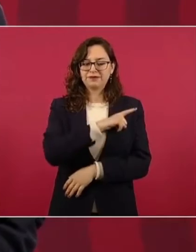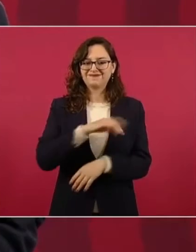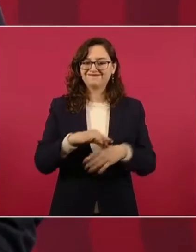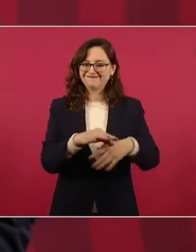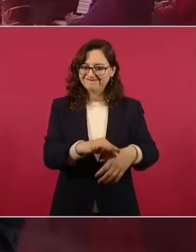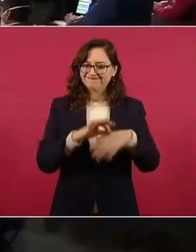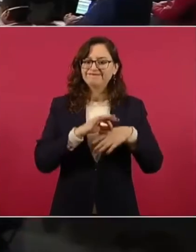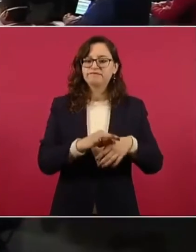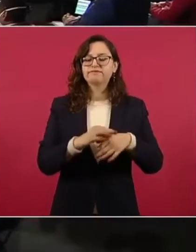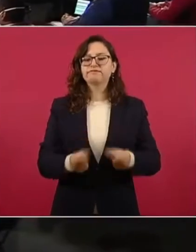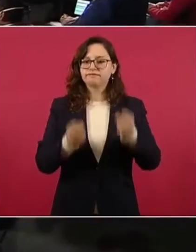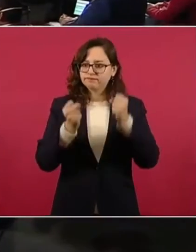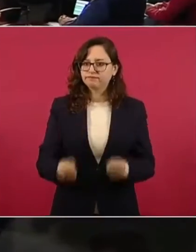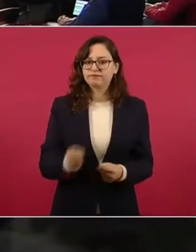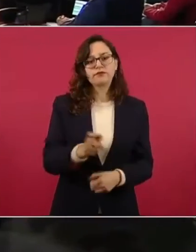Y